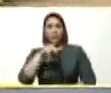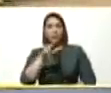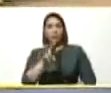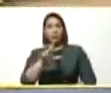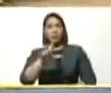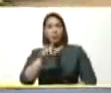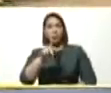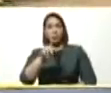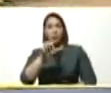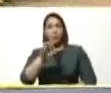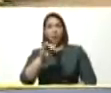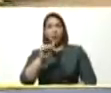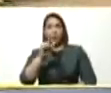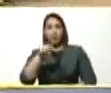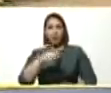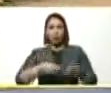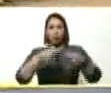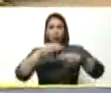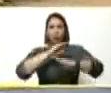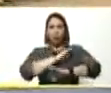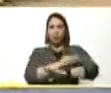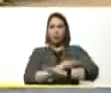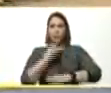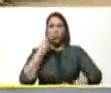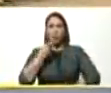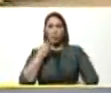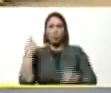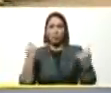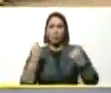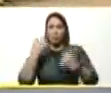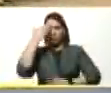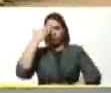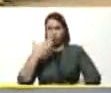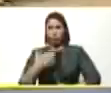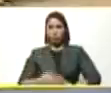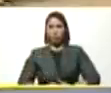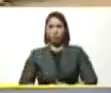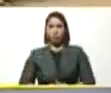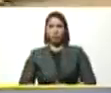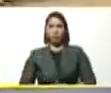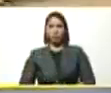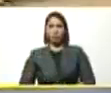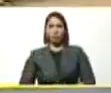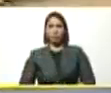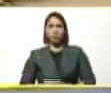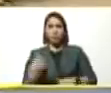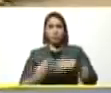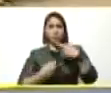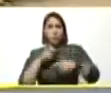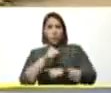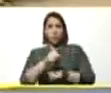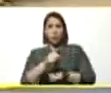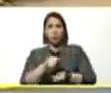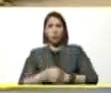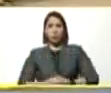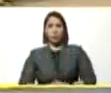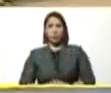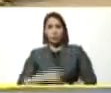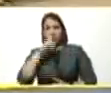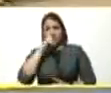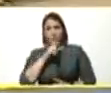Zamora construyó la fuerza política popular militar para la revolución del